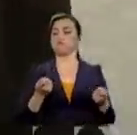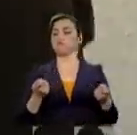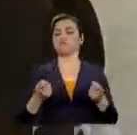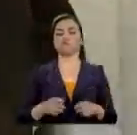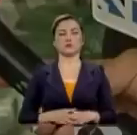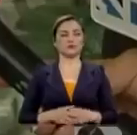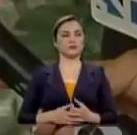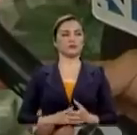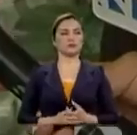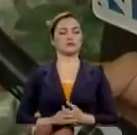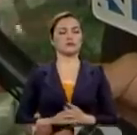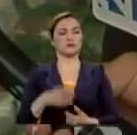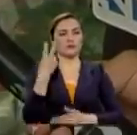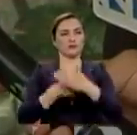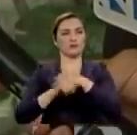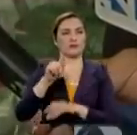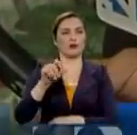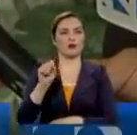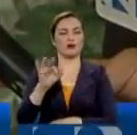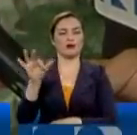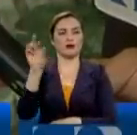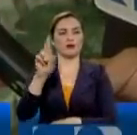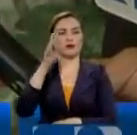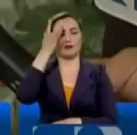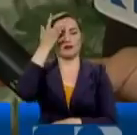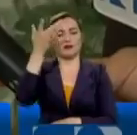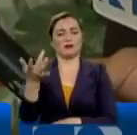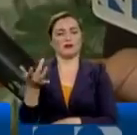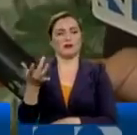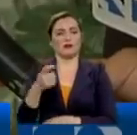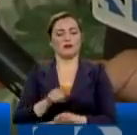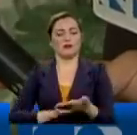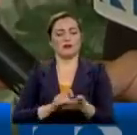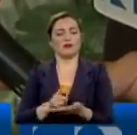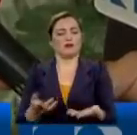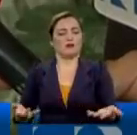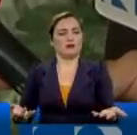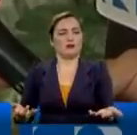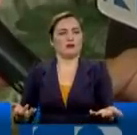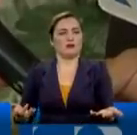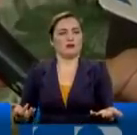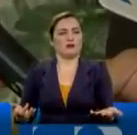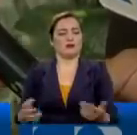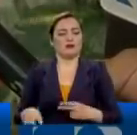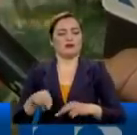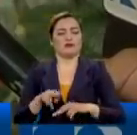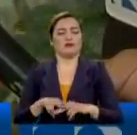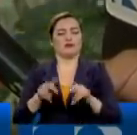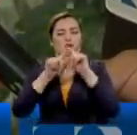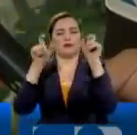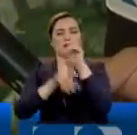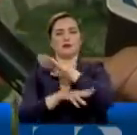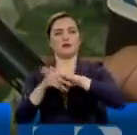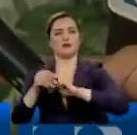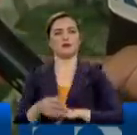empresas del consorcio. Por ser hija de Wilson Pastor, yo no tendría por qué haber sido contratada bajo un esquema normal en una empresa